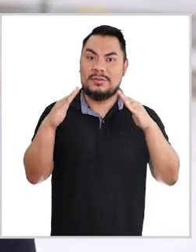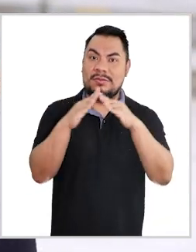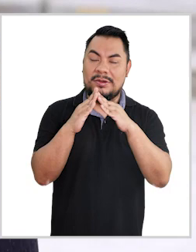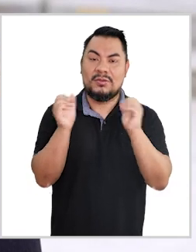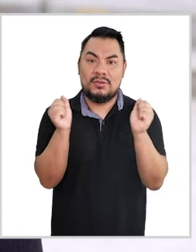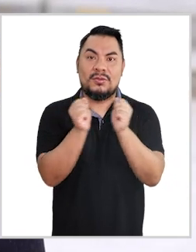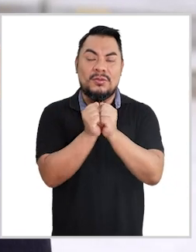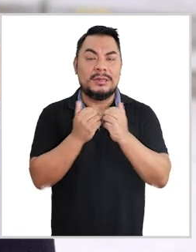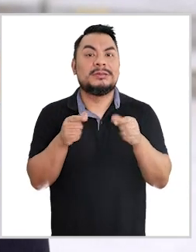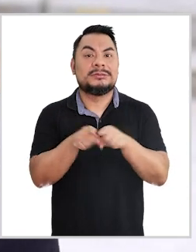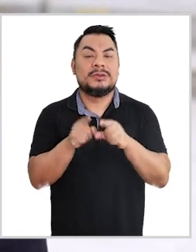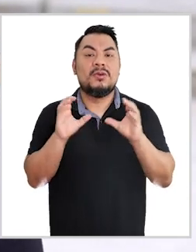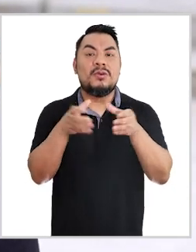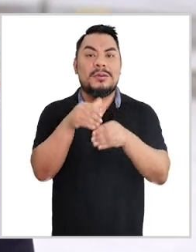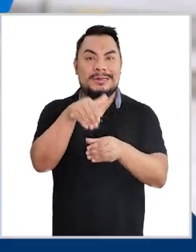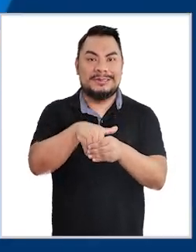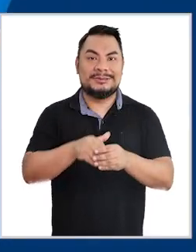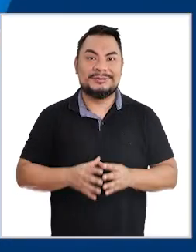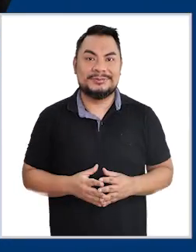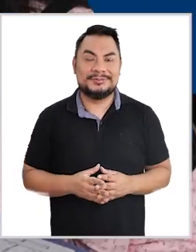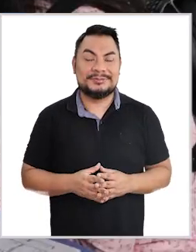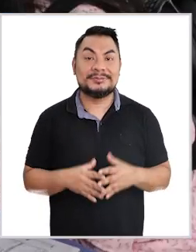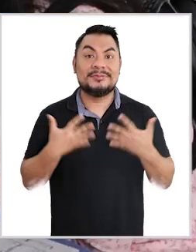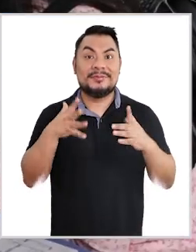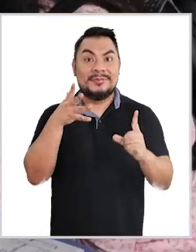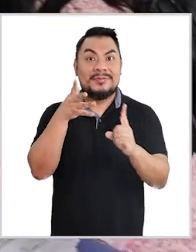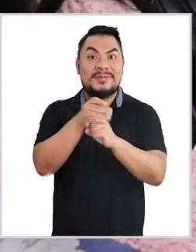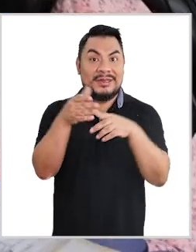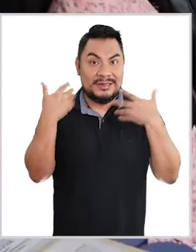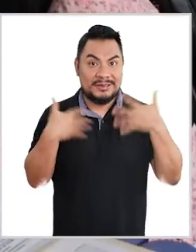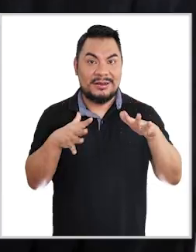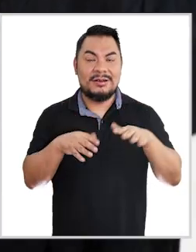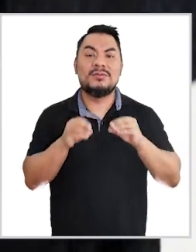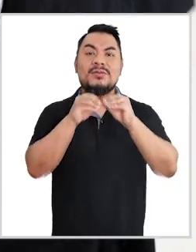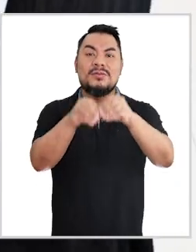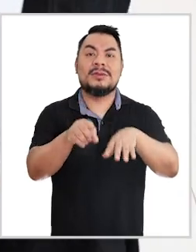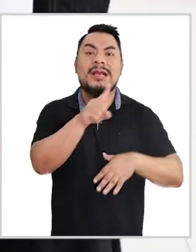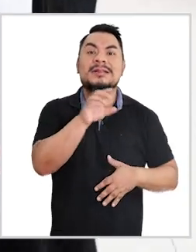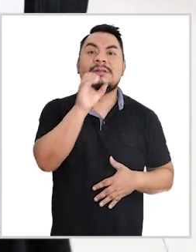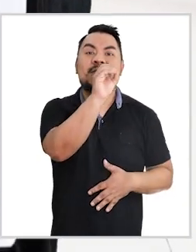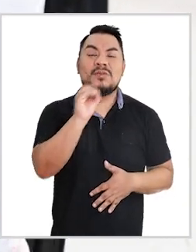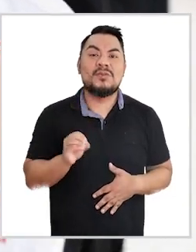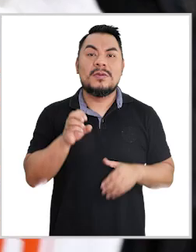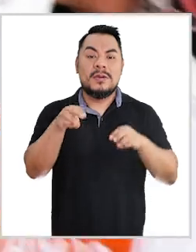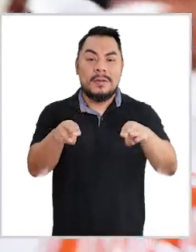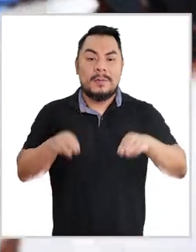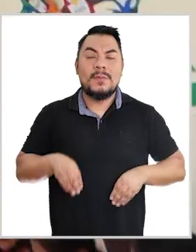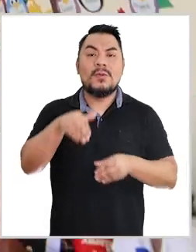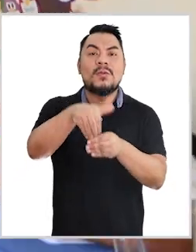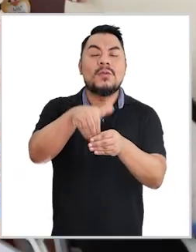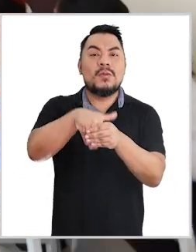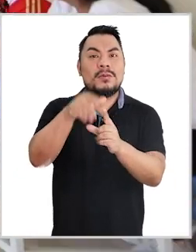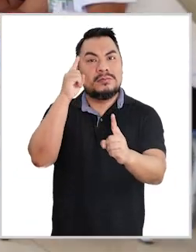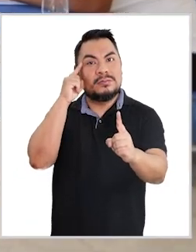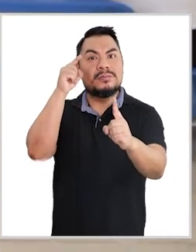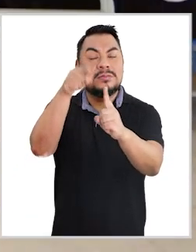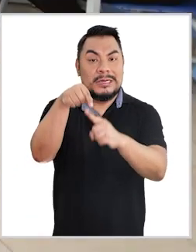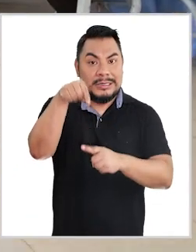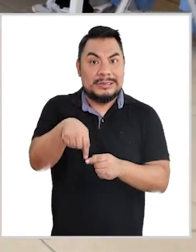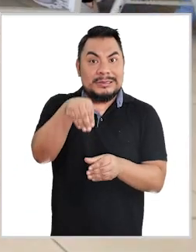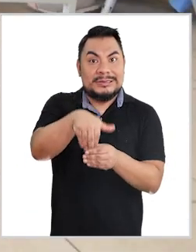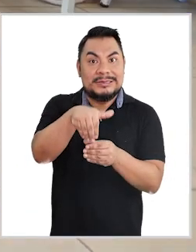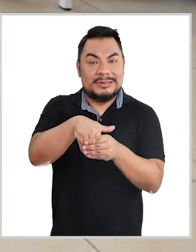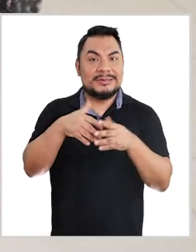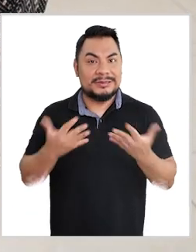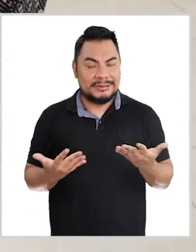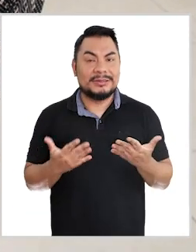municipalidad y el Comité Electoral. Se lograron instalar el 100% de las mesas de votación proyectadas para estas